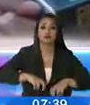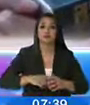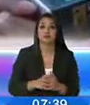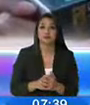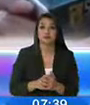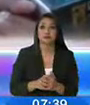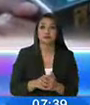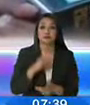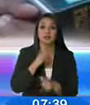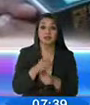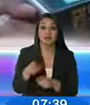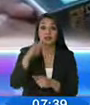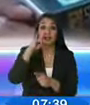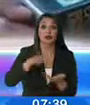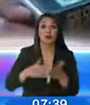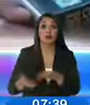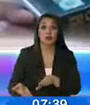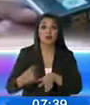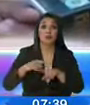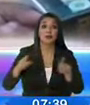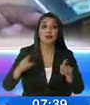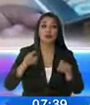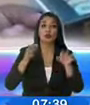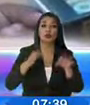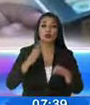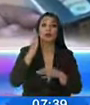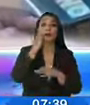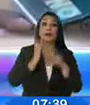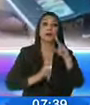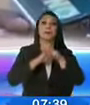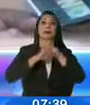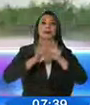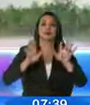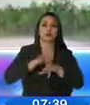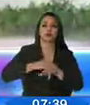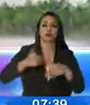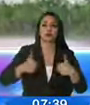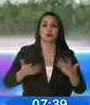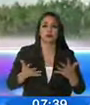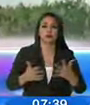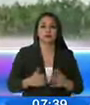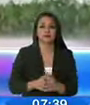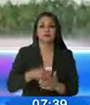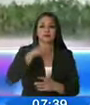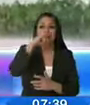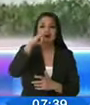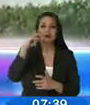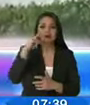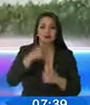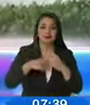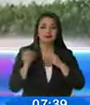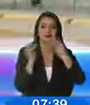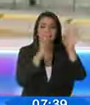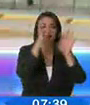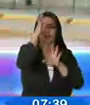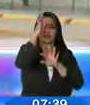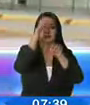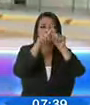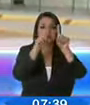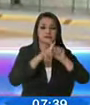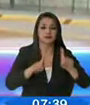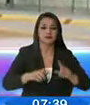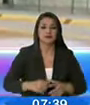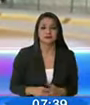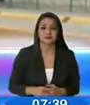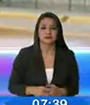culposo. Esa fue la tipicidad que yo creí conveniente. Los menores están siendo atendidos en diferentes casas de salud, mientras